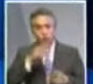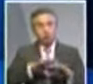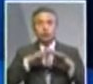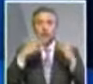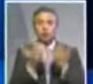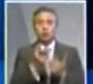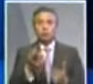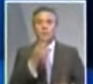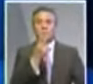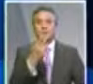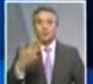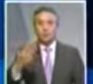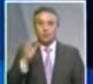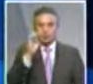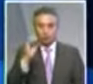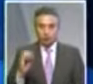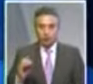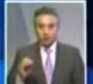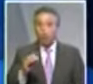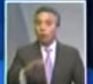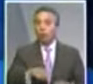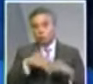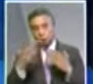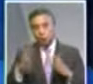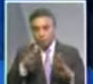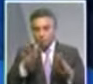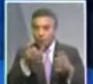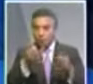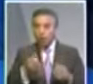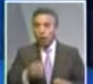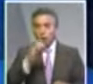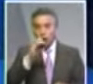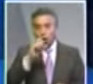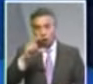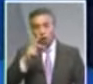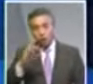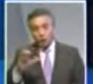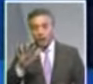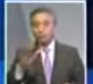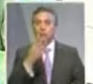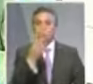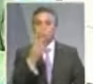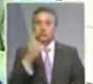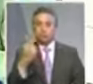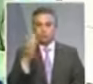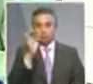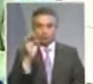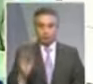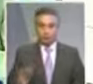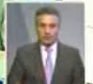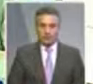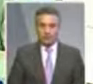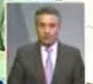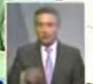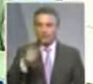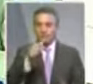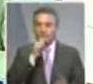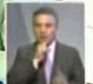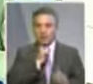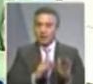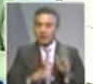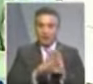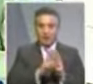es de un 29%, mientras que el promedio en la OCDE es de un 41%. No tenemos aún una ley de